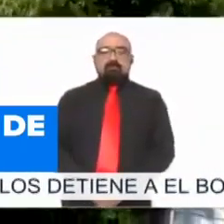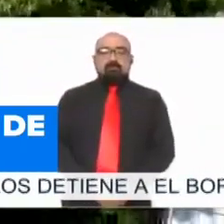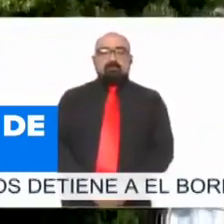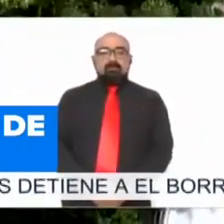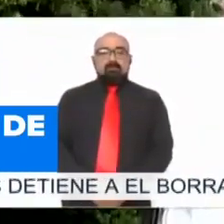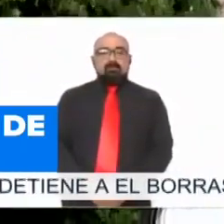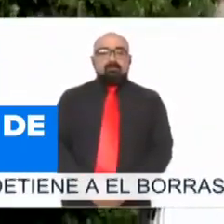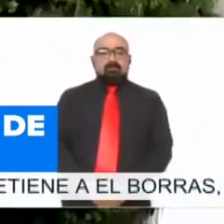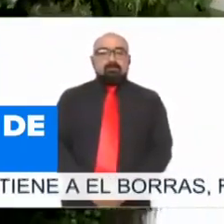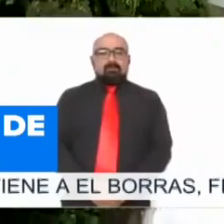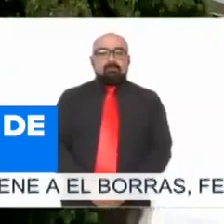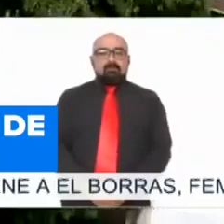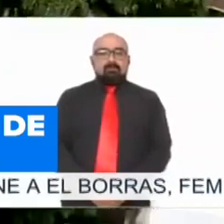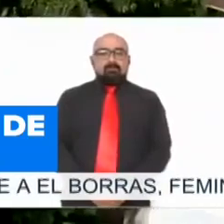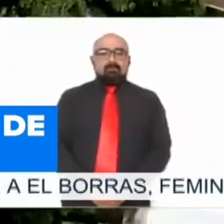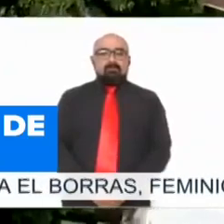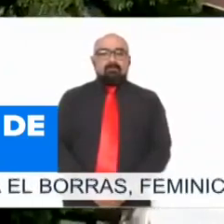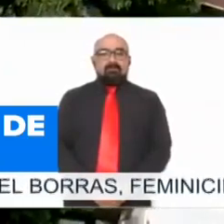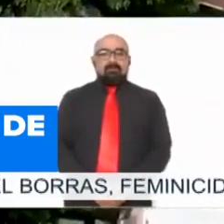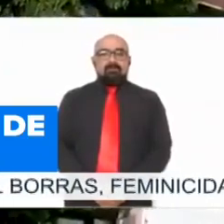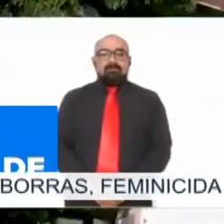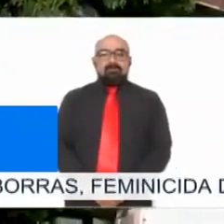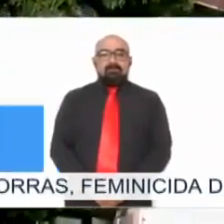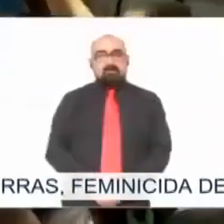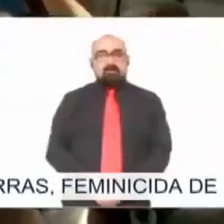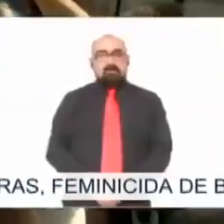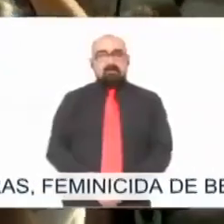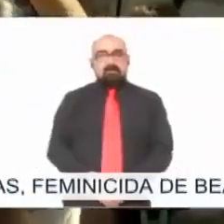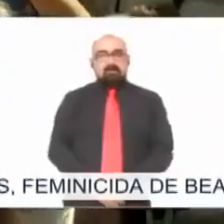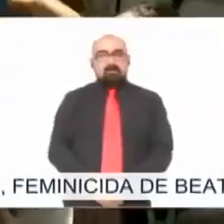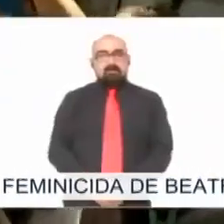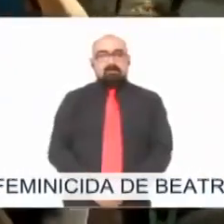seguirá la cuarta transformación en la ciudad y en el país.